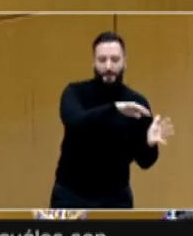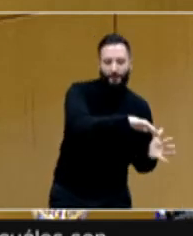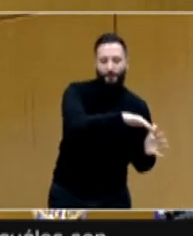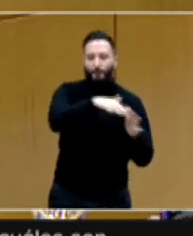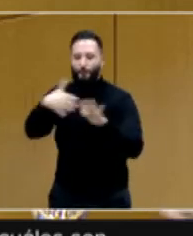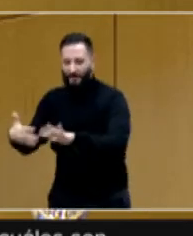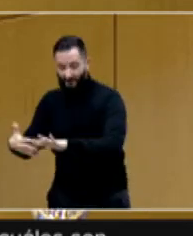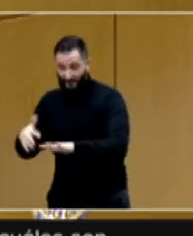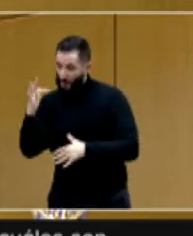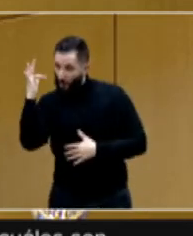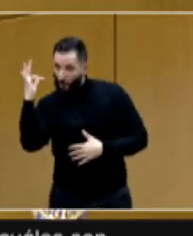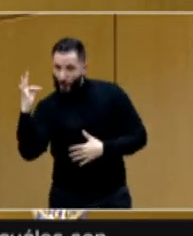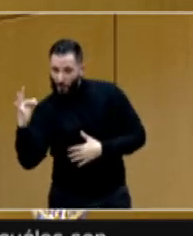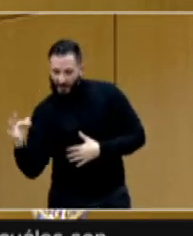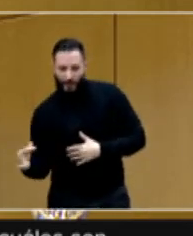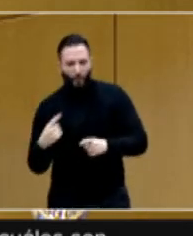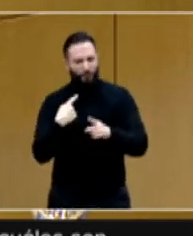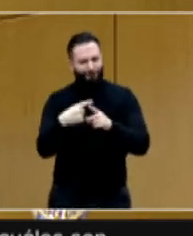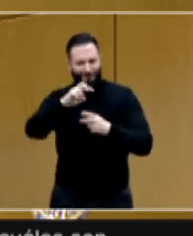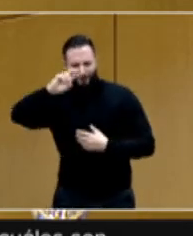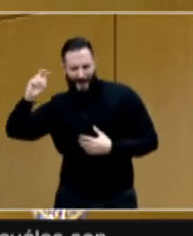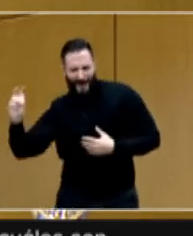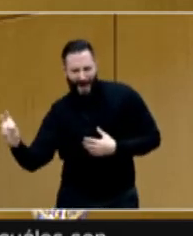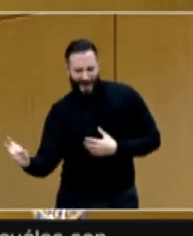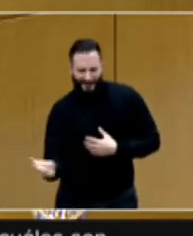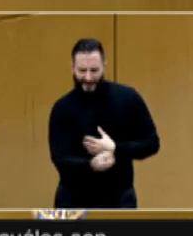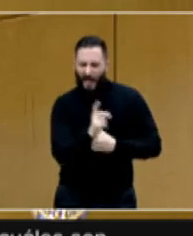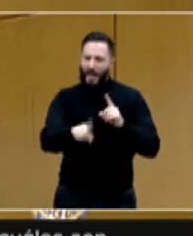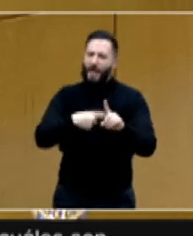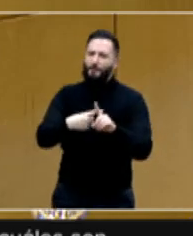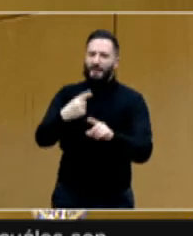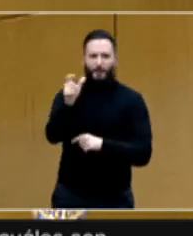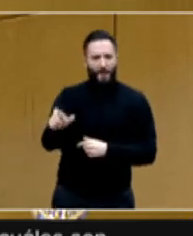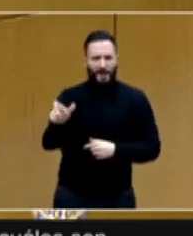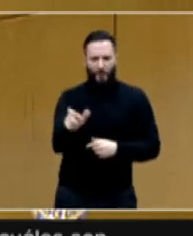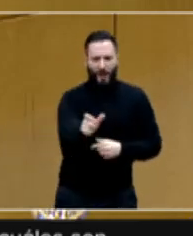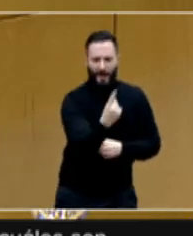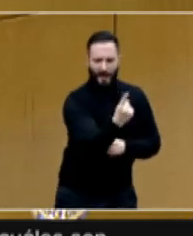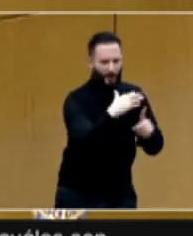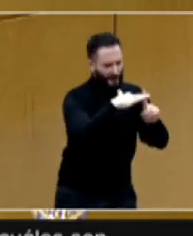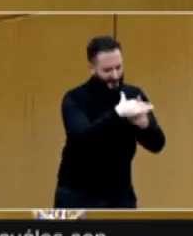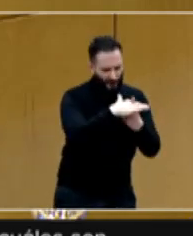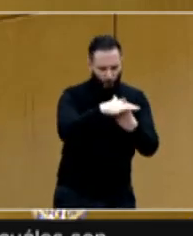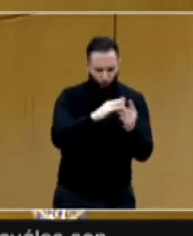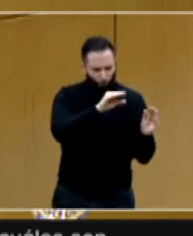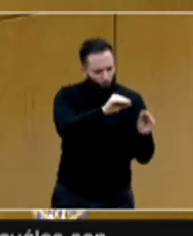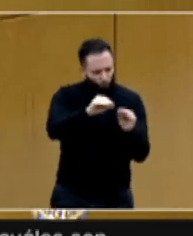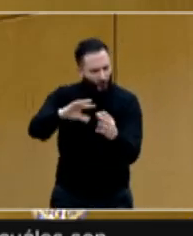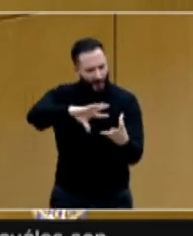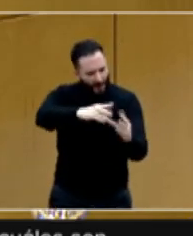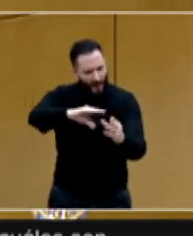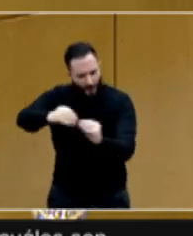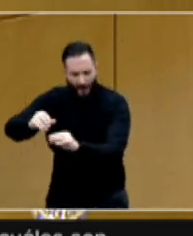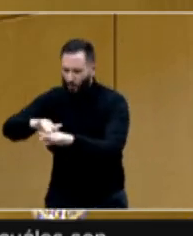la enorme ventaja de esa versatilidad de esto de la adecuación de cada persona a la situación partiendo nuevamente también como